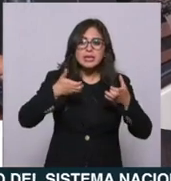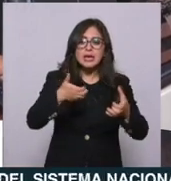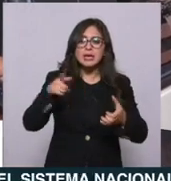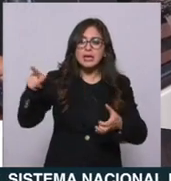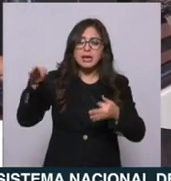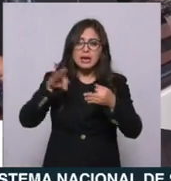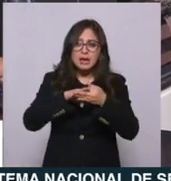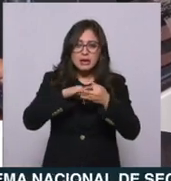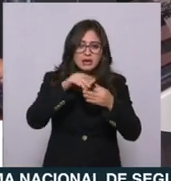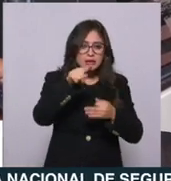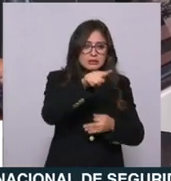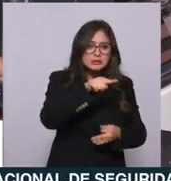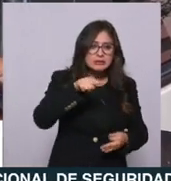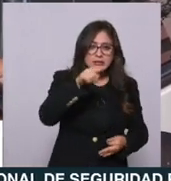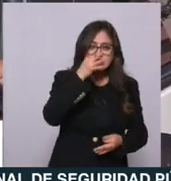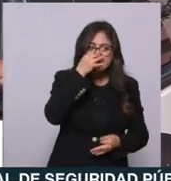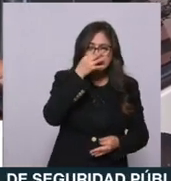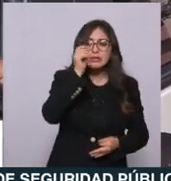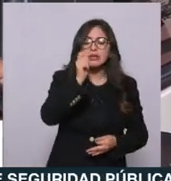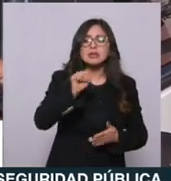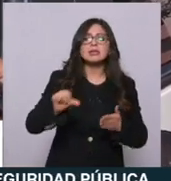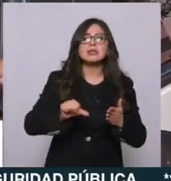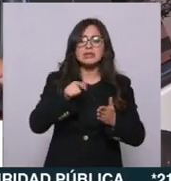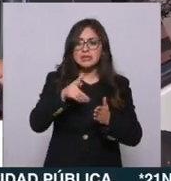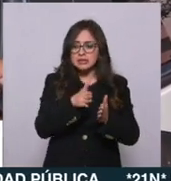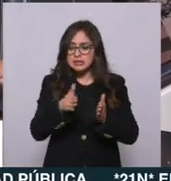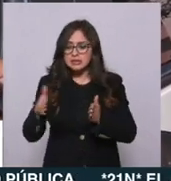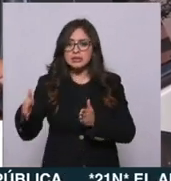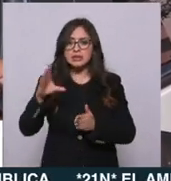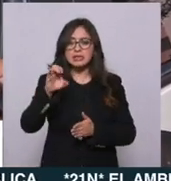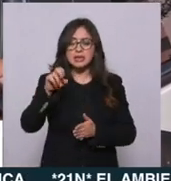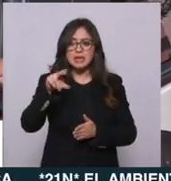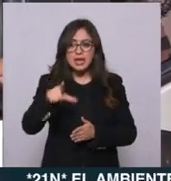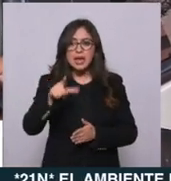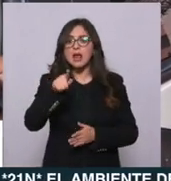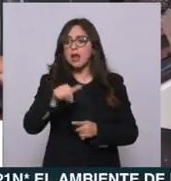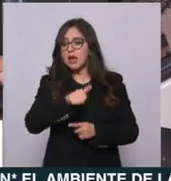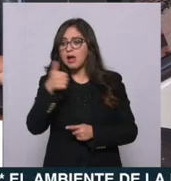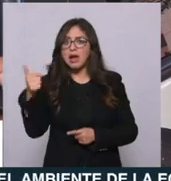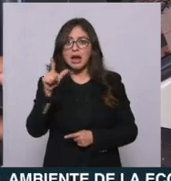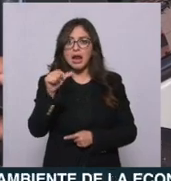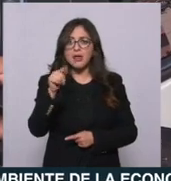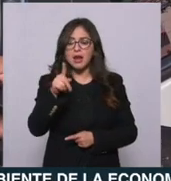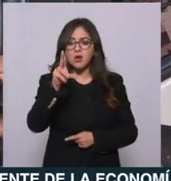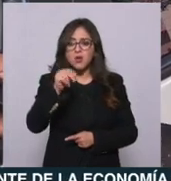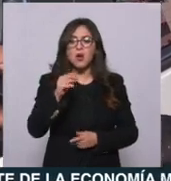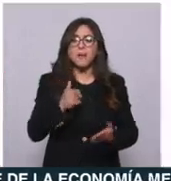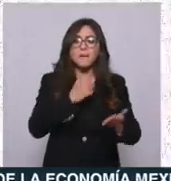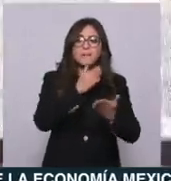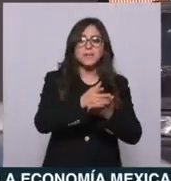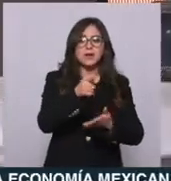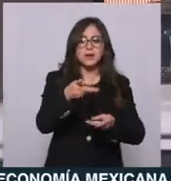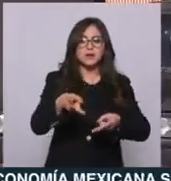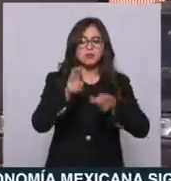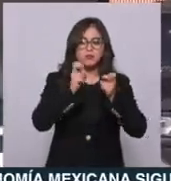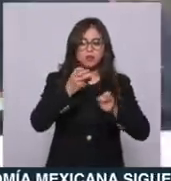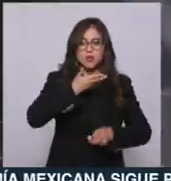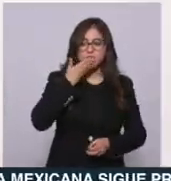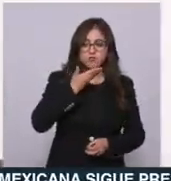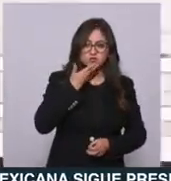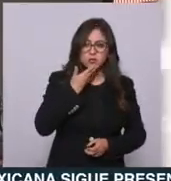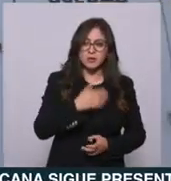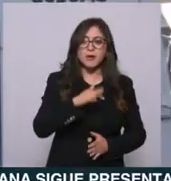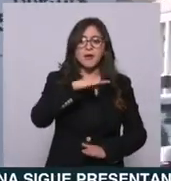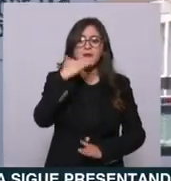están pegadas, porque se meten a los centrales, no a la lateral. Y ahí es donde llegan a asaltar. La falta